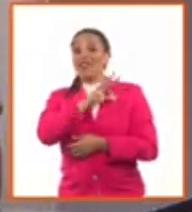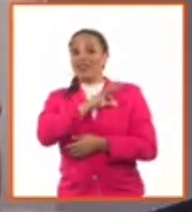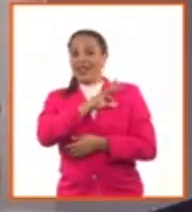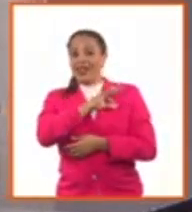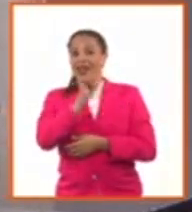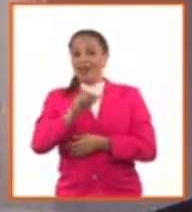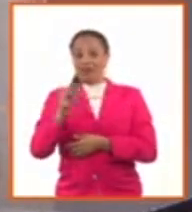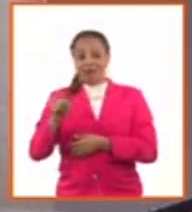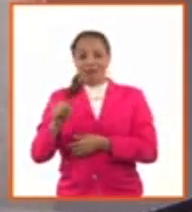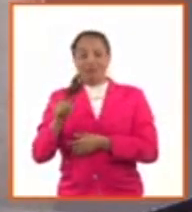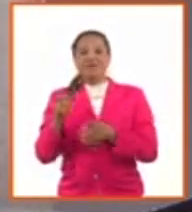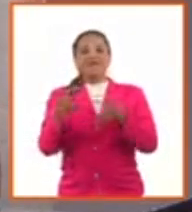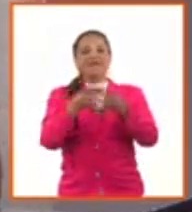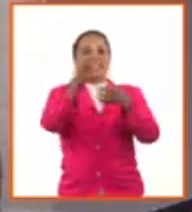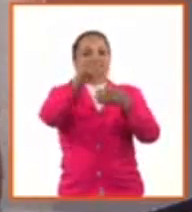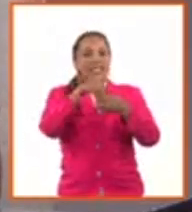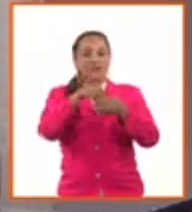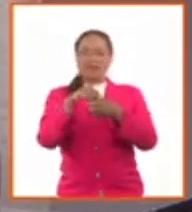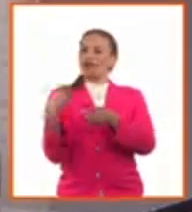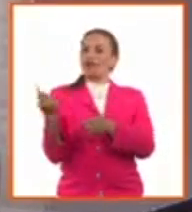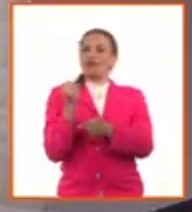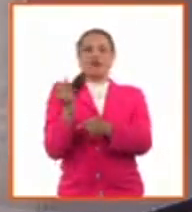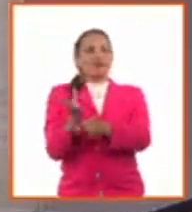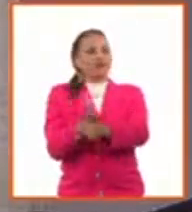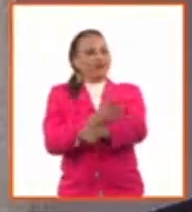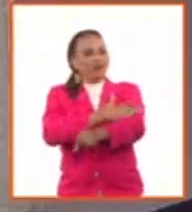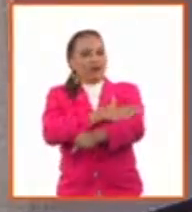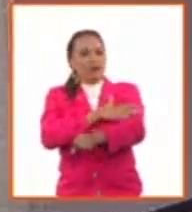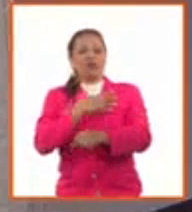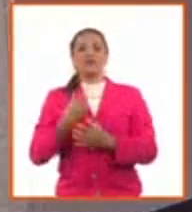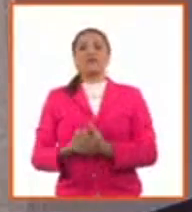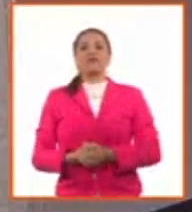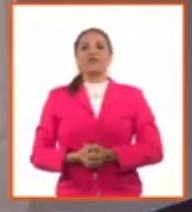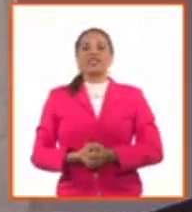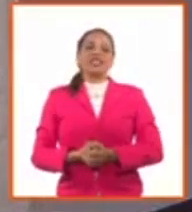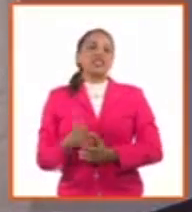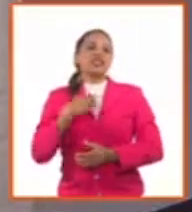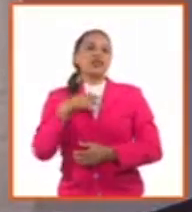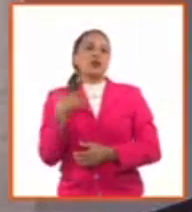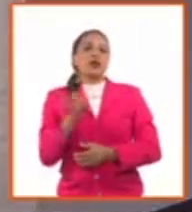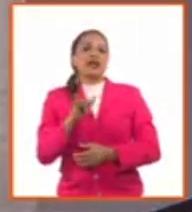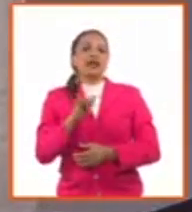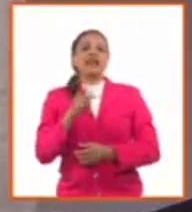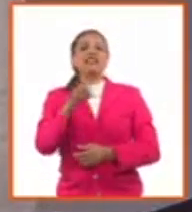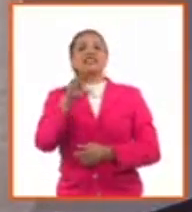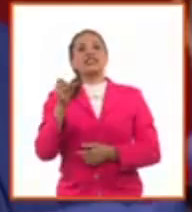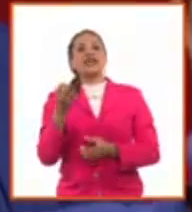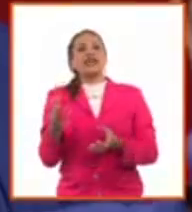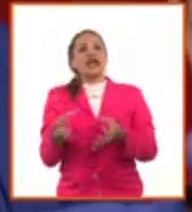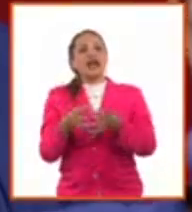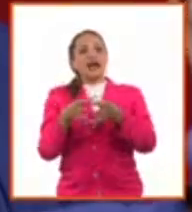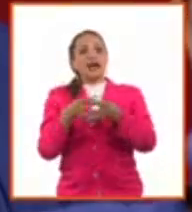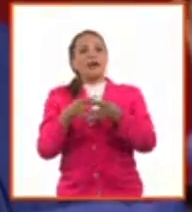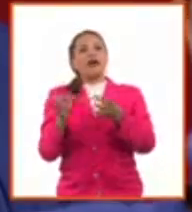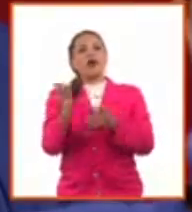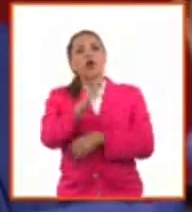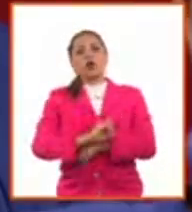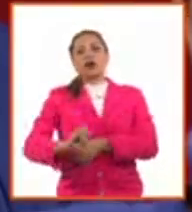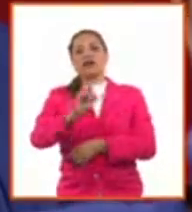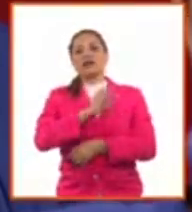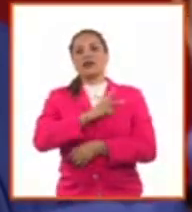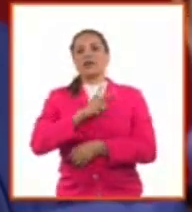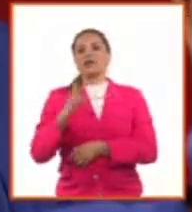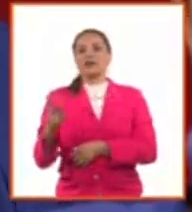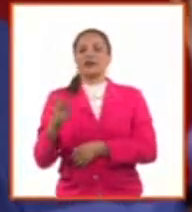delegados a la circunscripción, lo cual nos llena de muchísimo orgullo, y tiene que ser también el centenario para organizar pues la